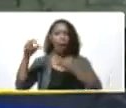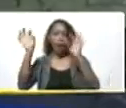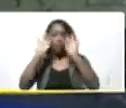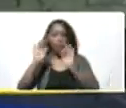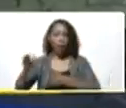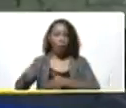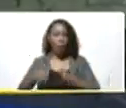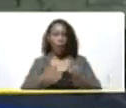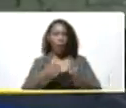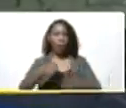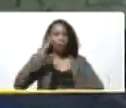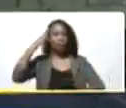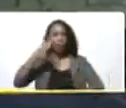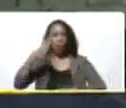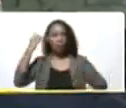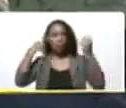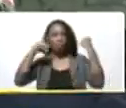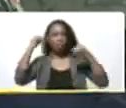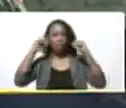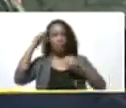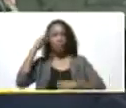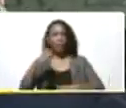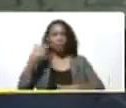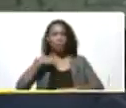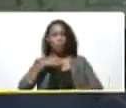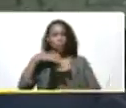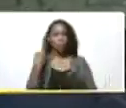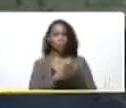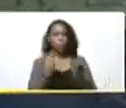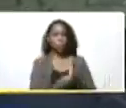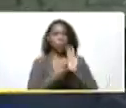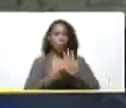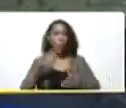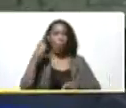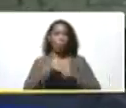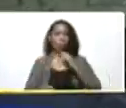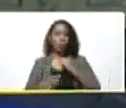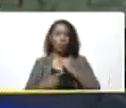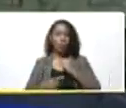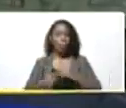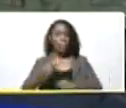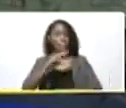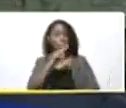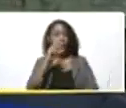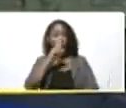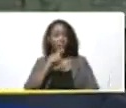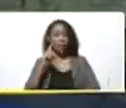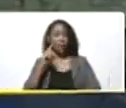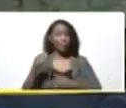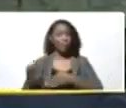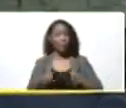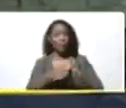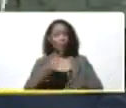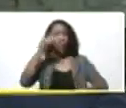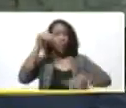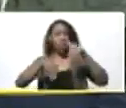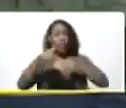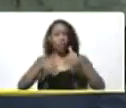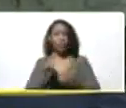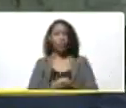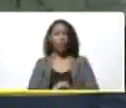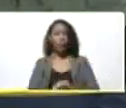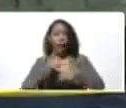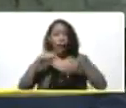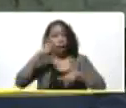las rebeliones militares, hemos demostrado en estos últimos 20 años que por la vía del voto